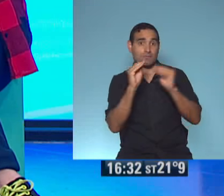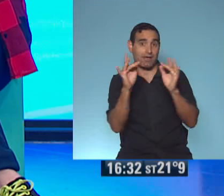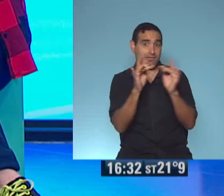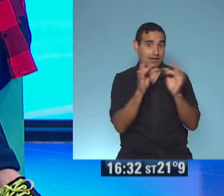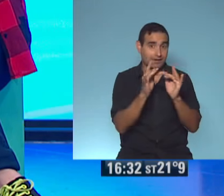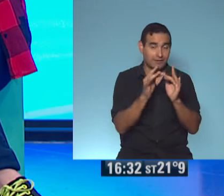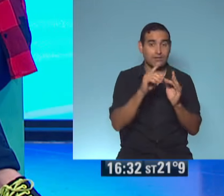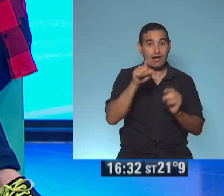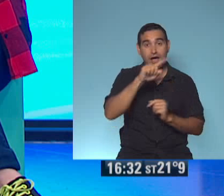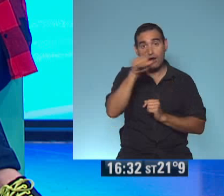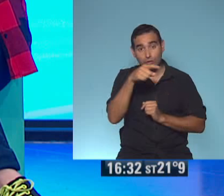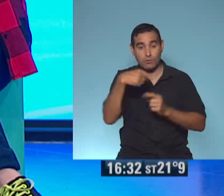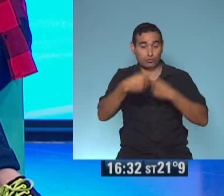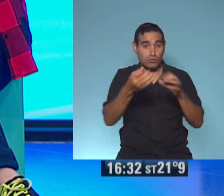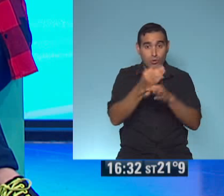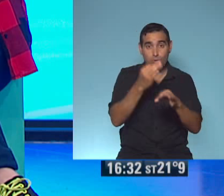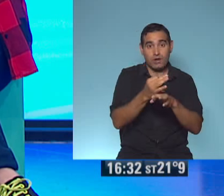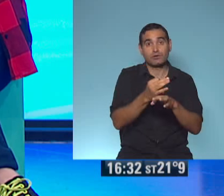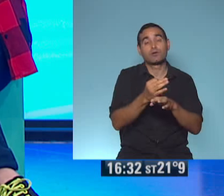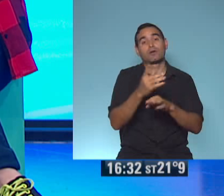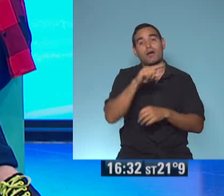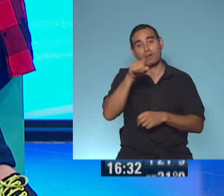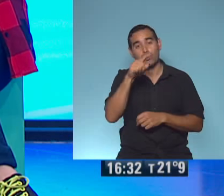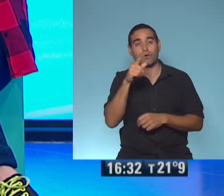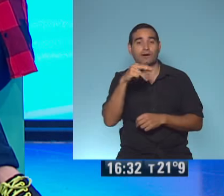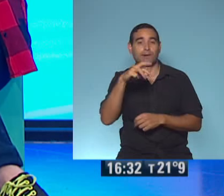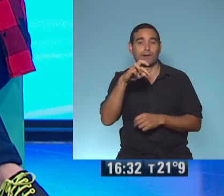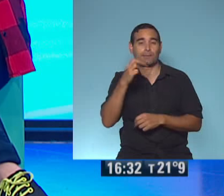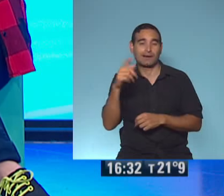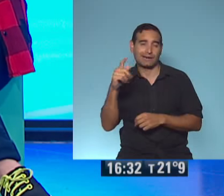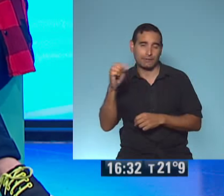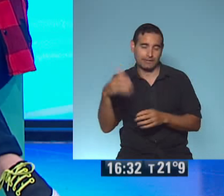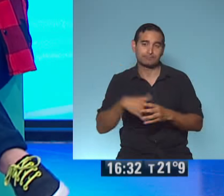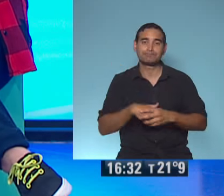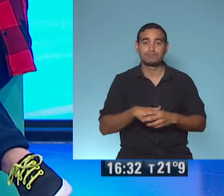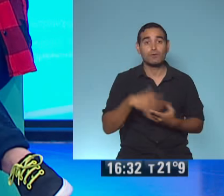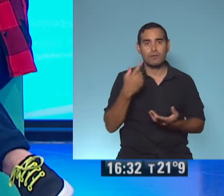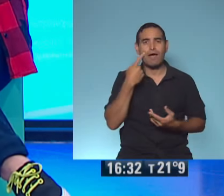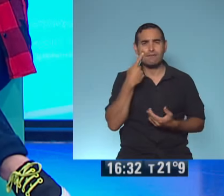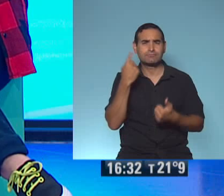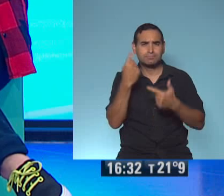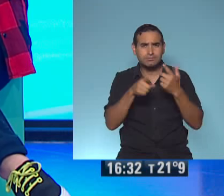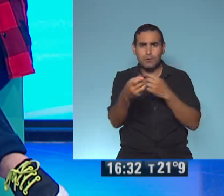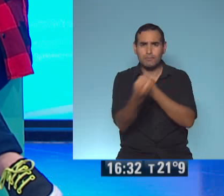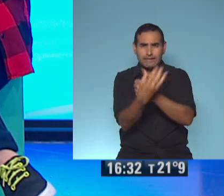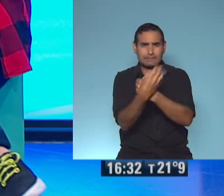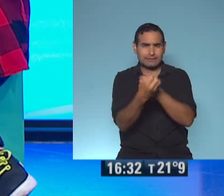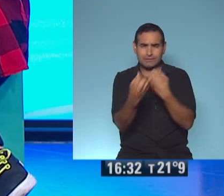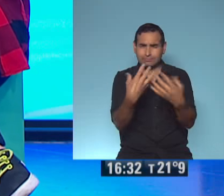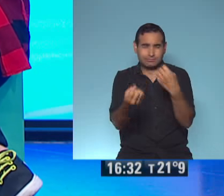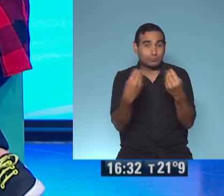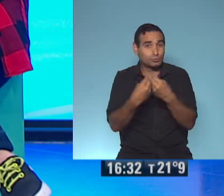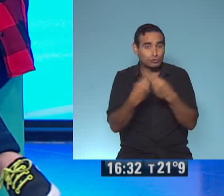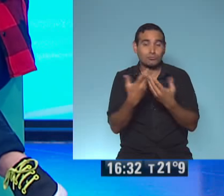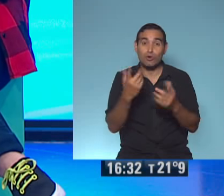etiquetan @seguimoseducando, @canalpacapaca. Enseguida vamos a ver un montón de estas cosas que nos están compartiendo, pero la verdad es que